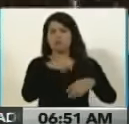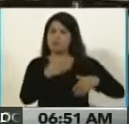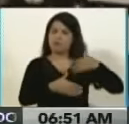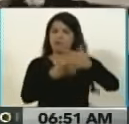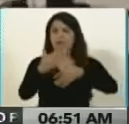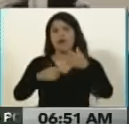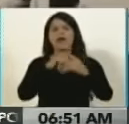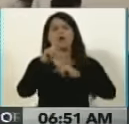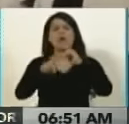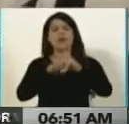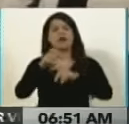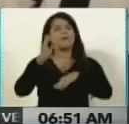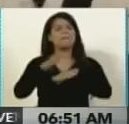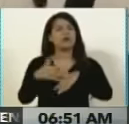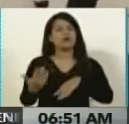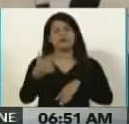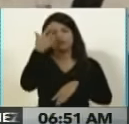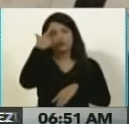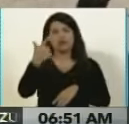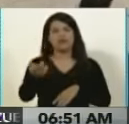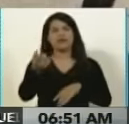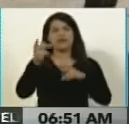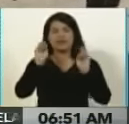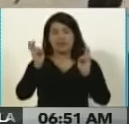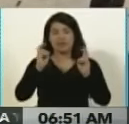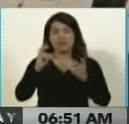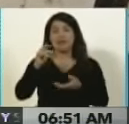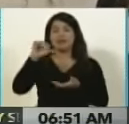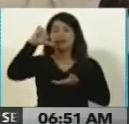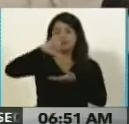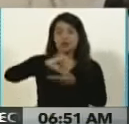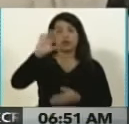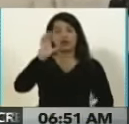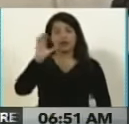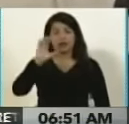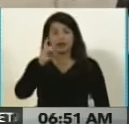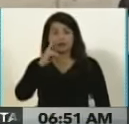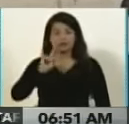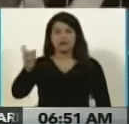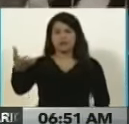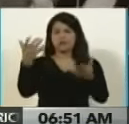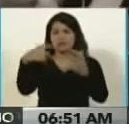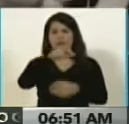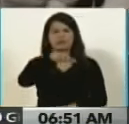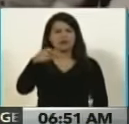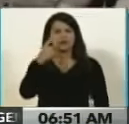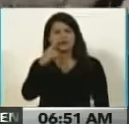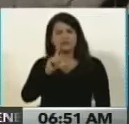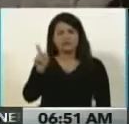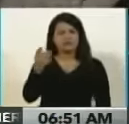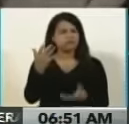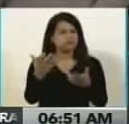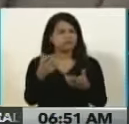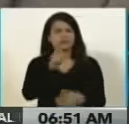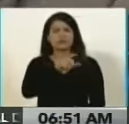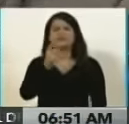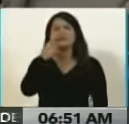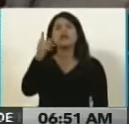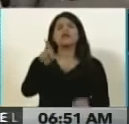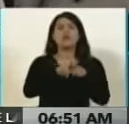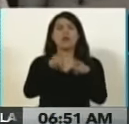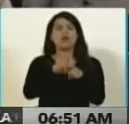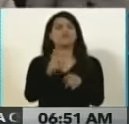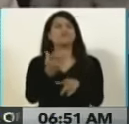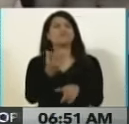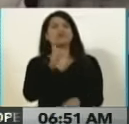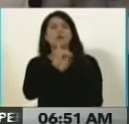encuesta, porque esa fotografía del centro de Caracas, lleno de gente, está en lo que se llama el Boletín Universitario,